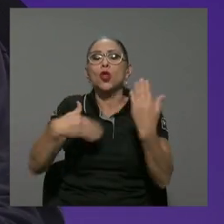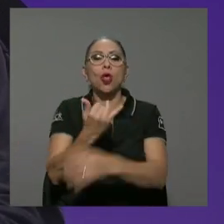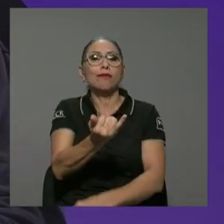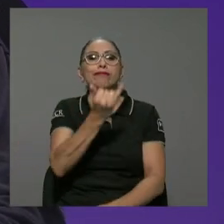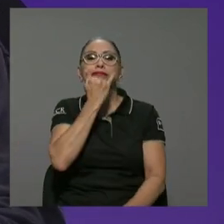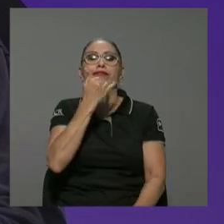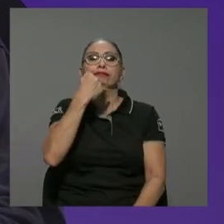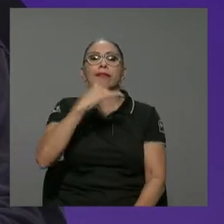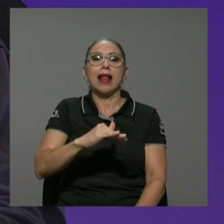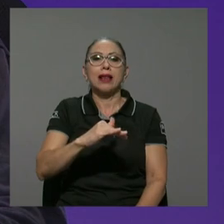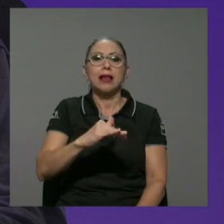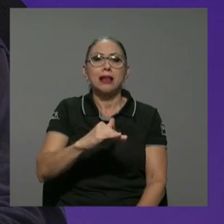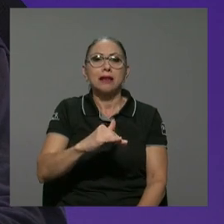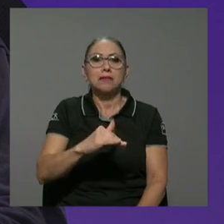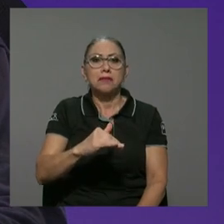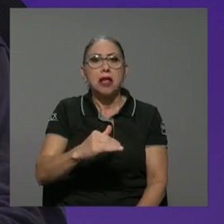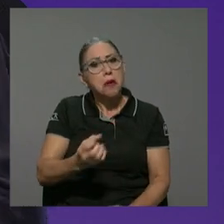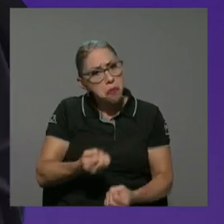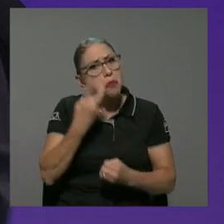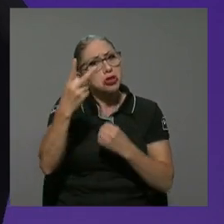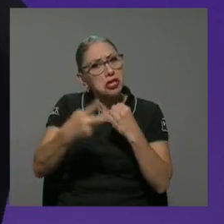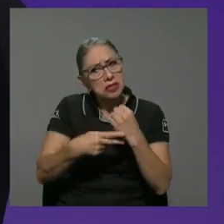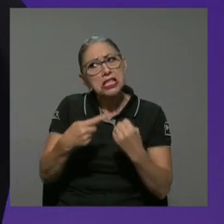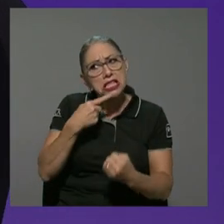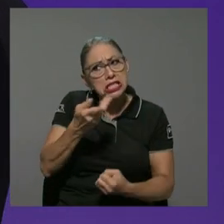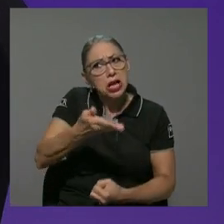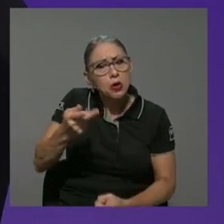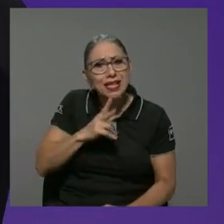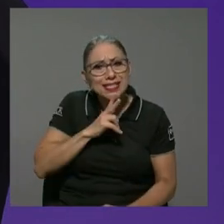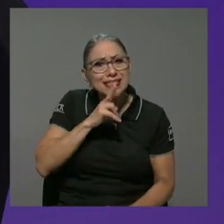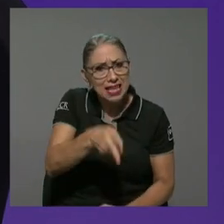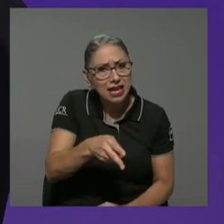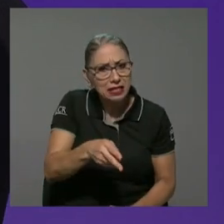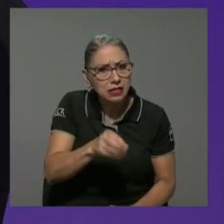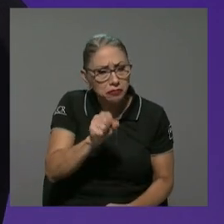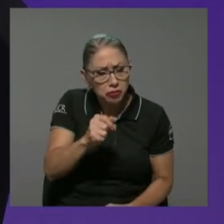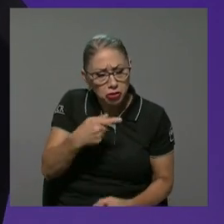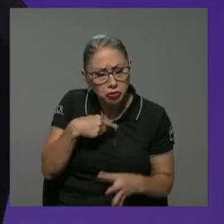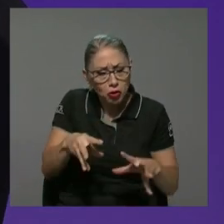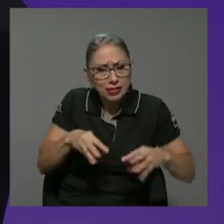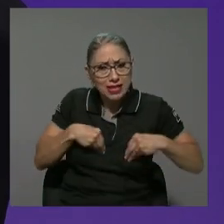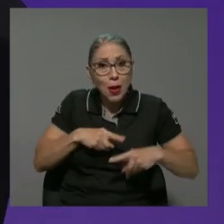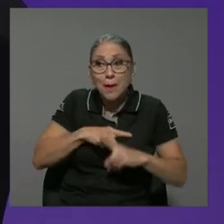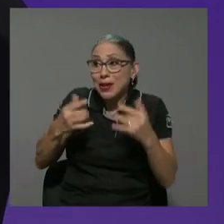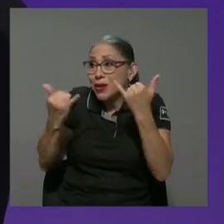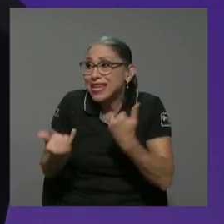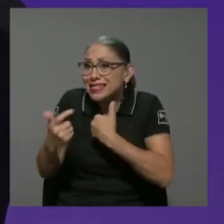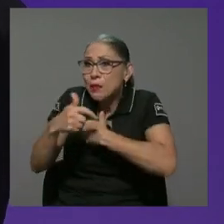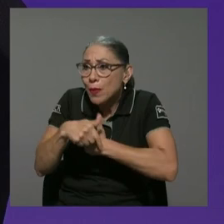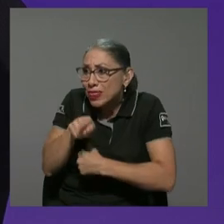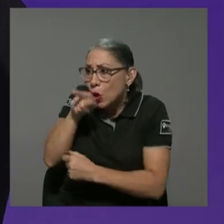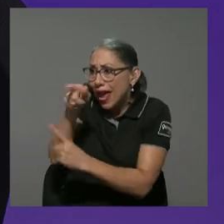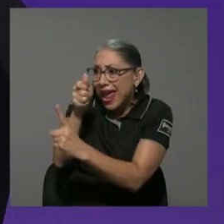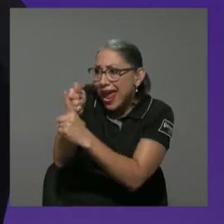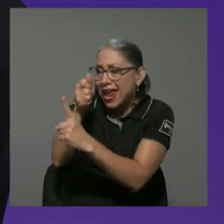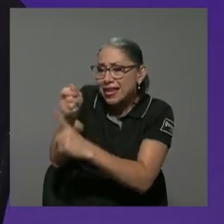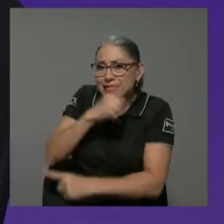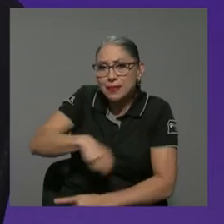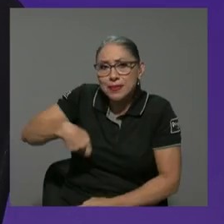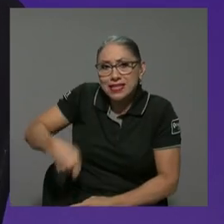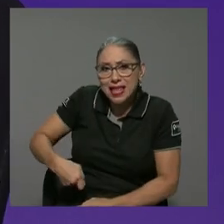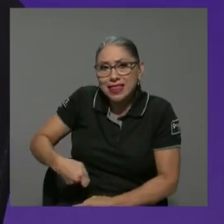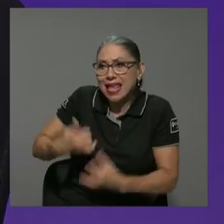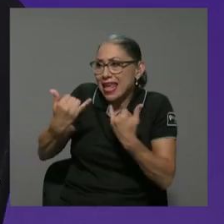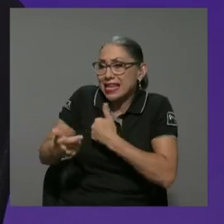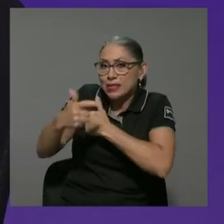muchas veces diga cosas que son ciertas. El problema es que en este momento él es el presidente y en este momento es su responsabilidad